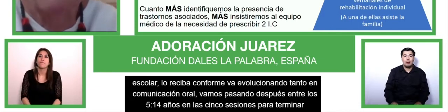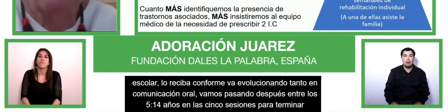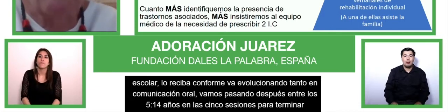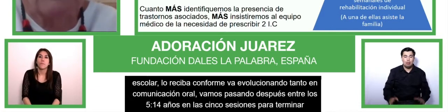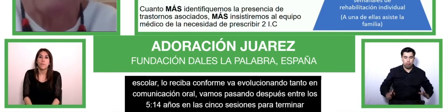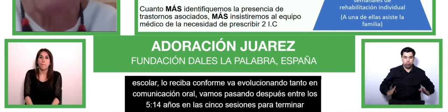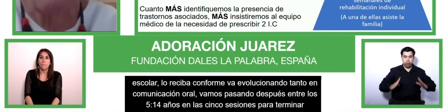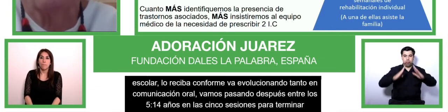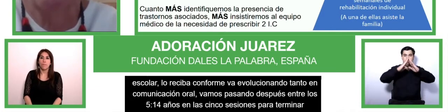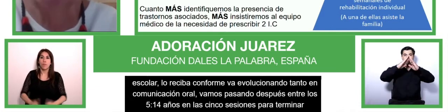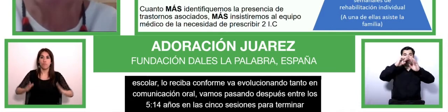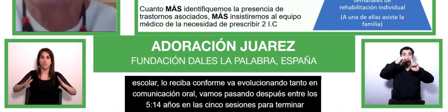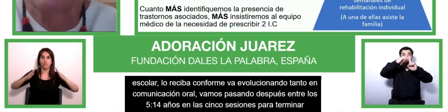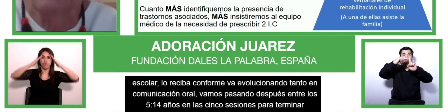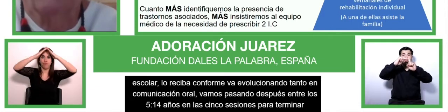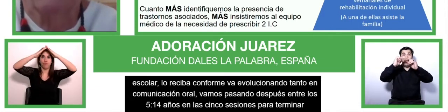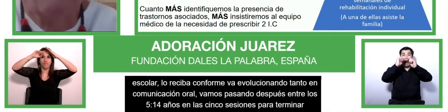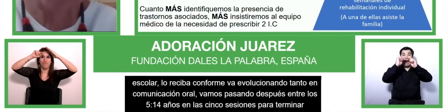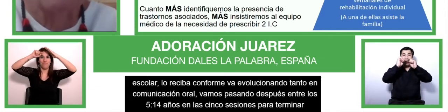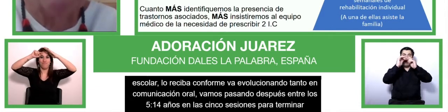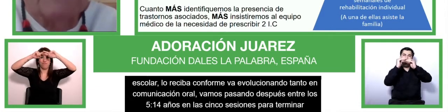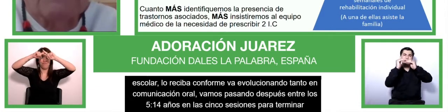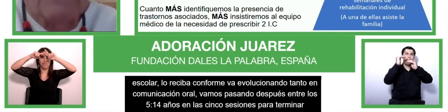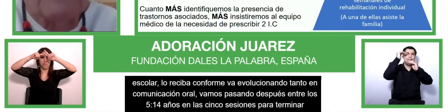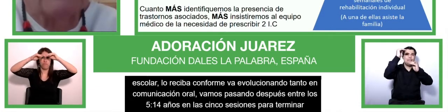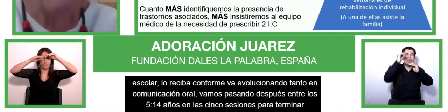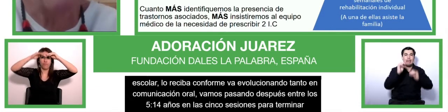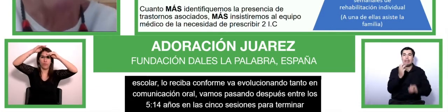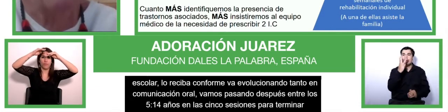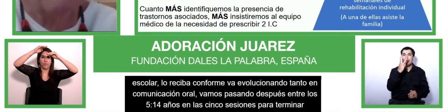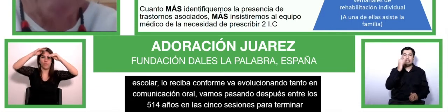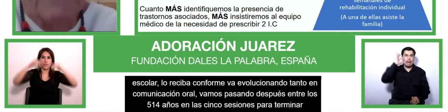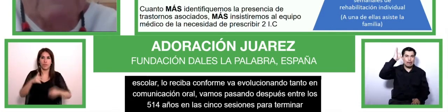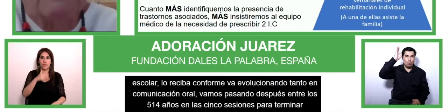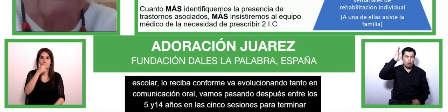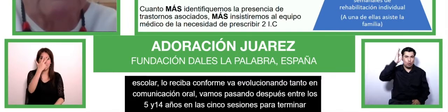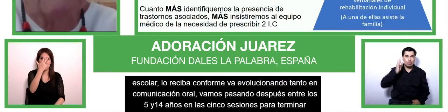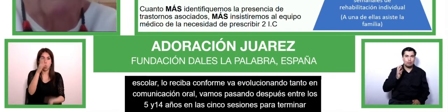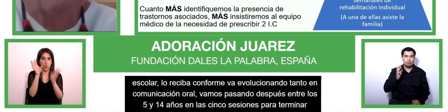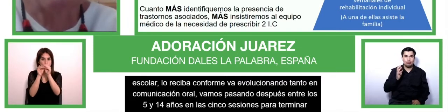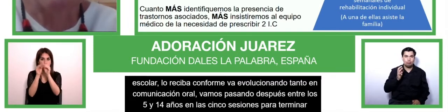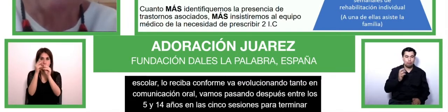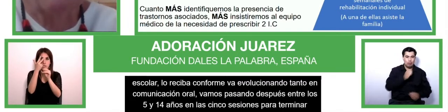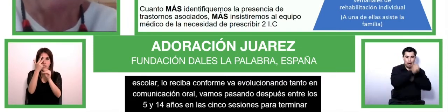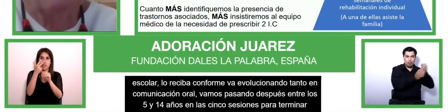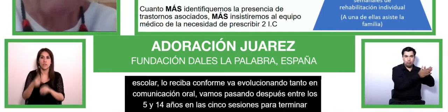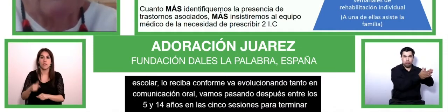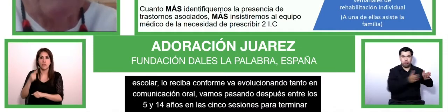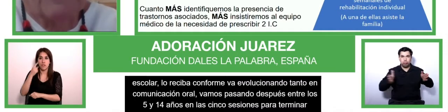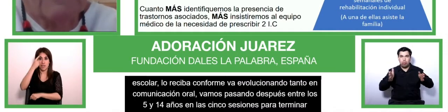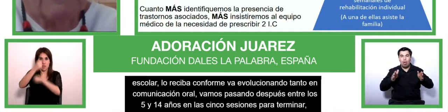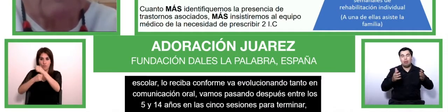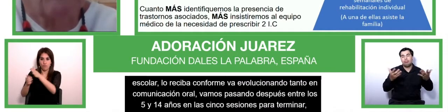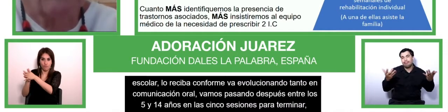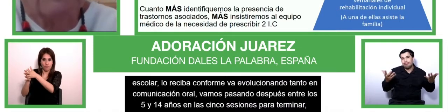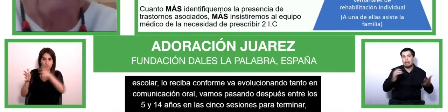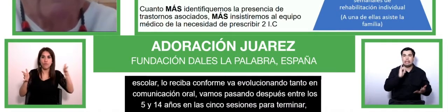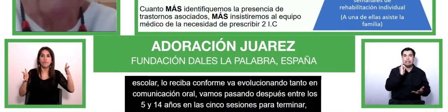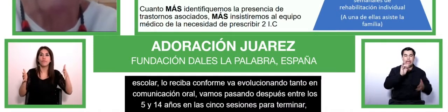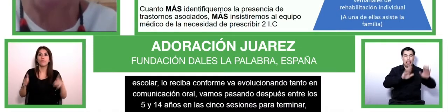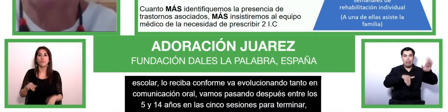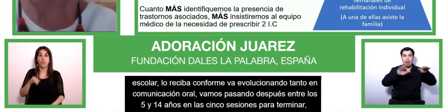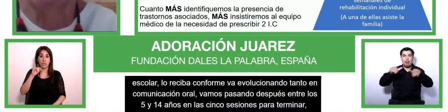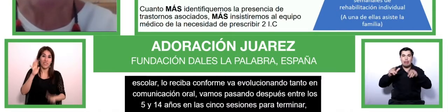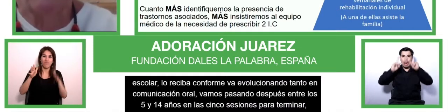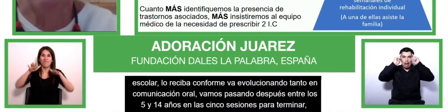más alto, que reciben 3 sesiones. También es verdad que depende de la capacidad cognitiva y